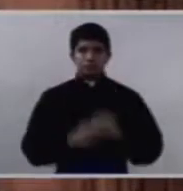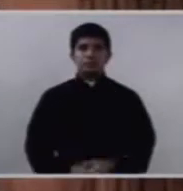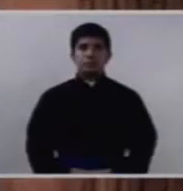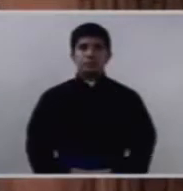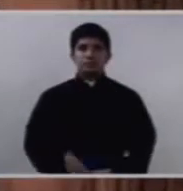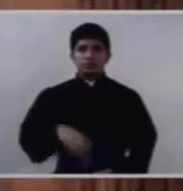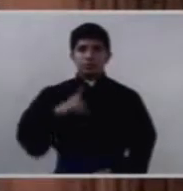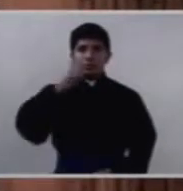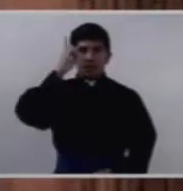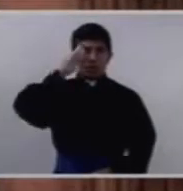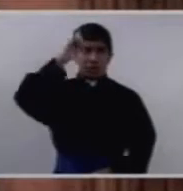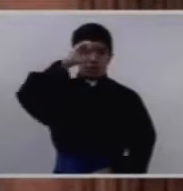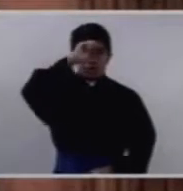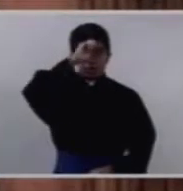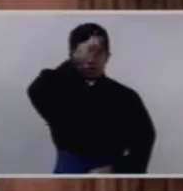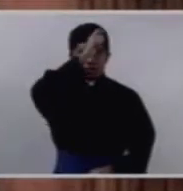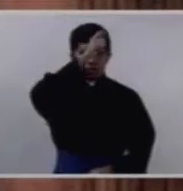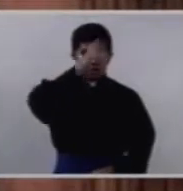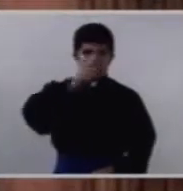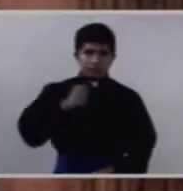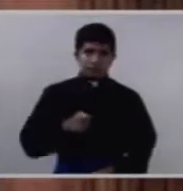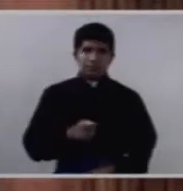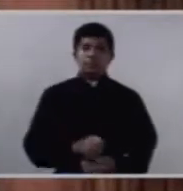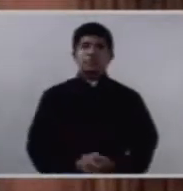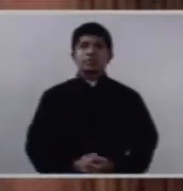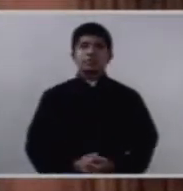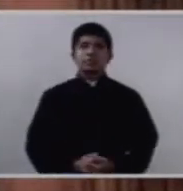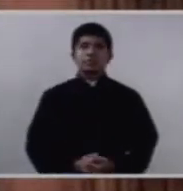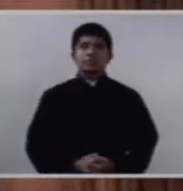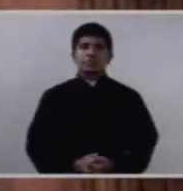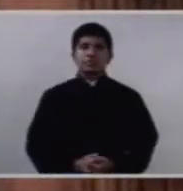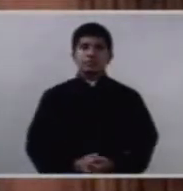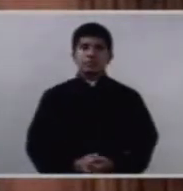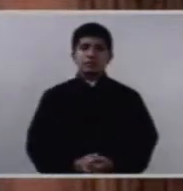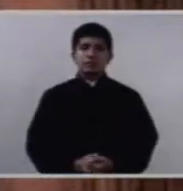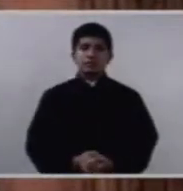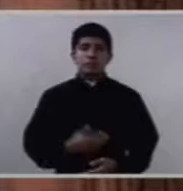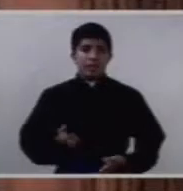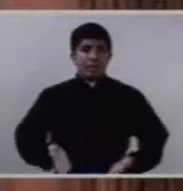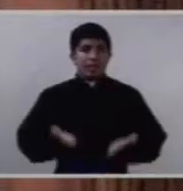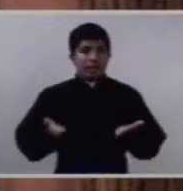Que Dios nos bendiga y adelante, muchachos.